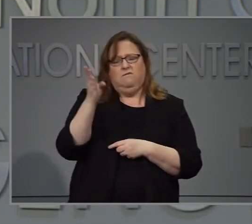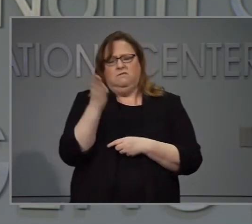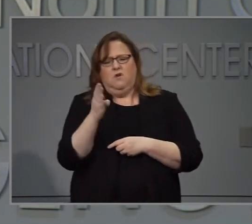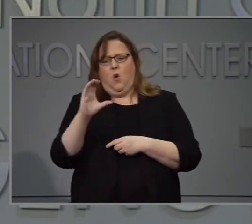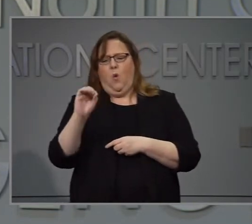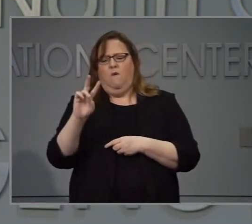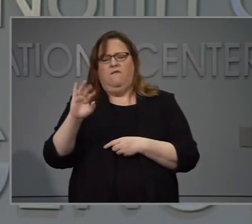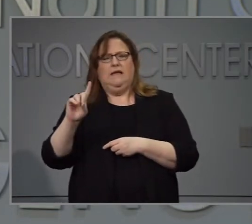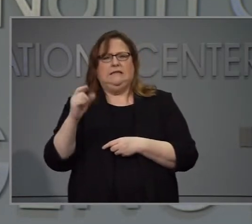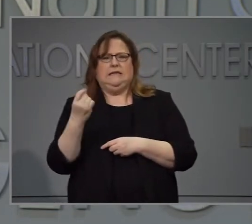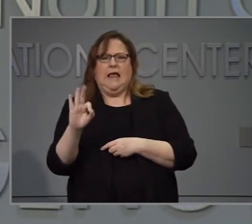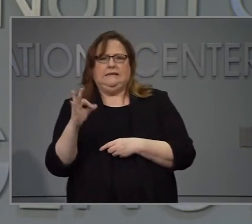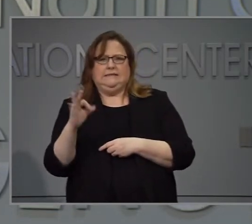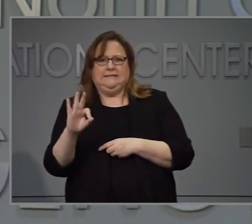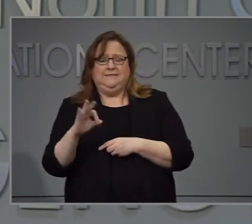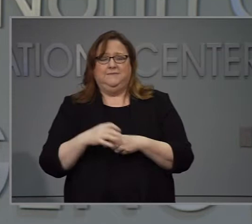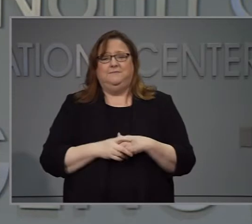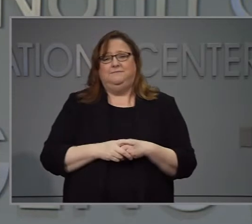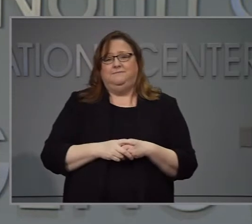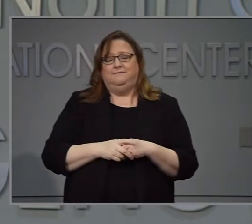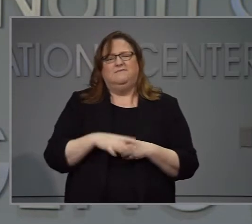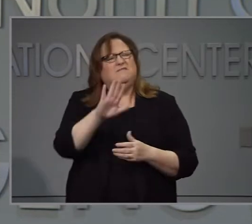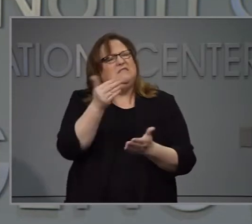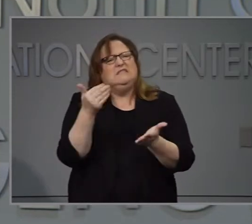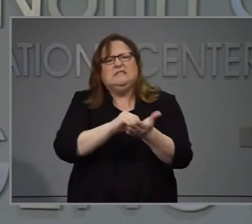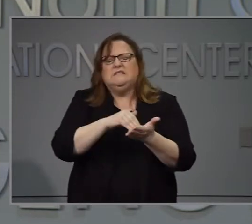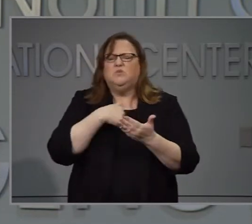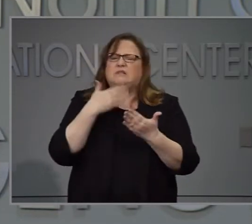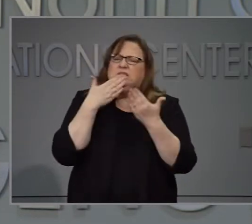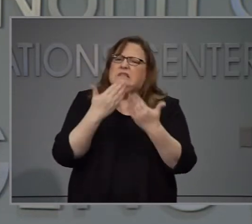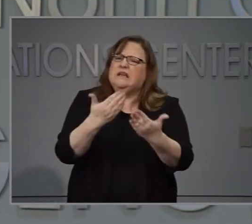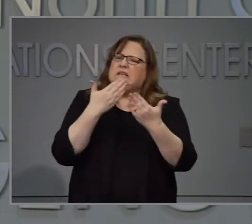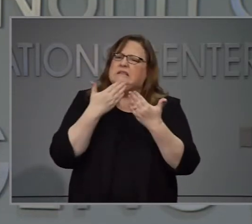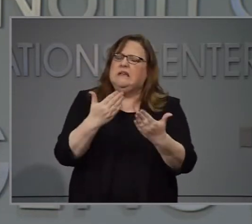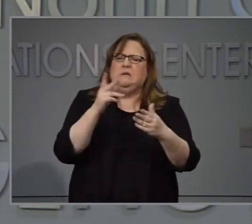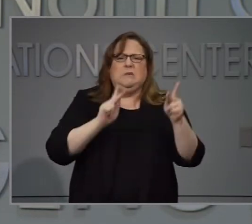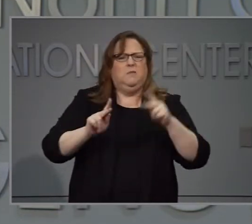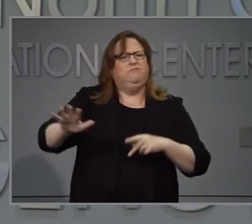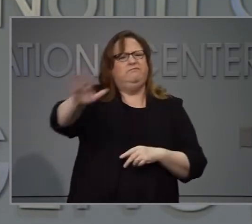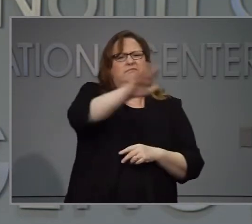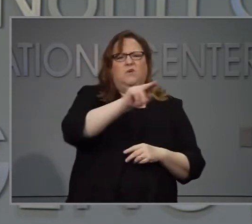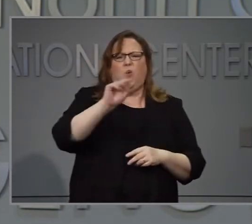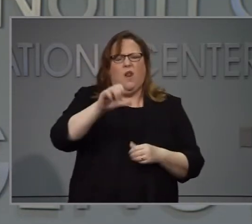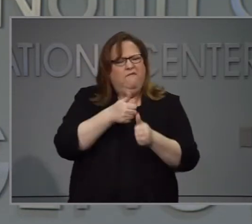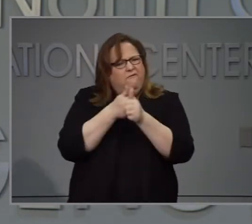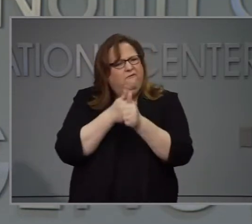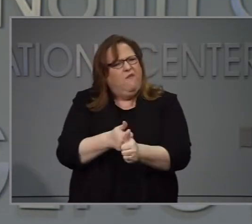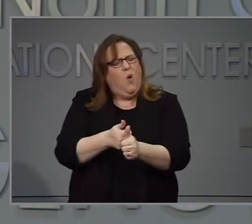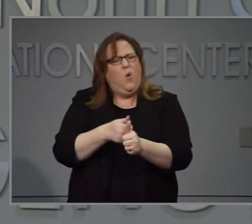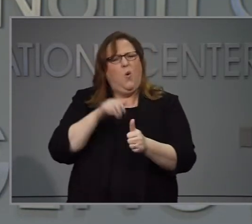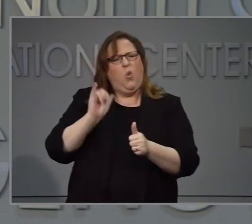favor vayan a visitar el cdh hs puntogov diagonal 19 queremos darle las gracias